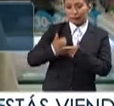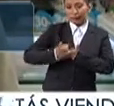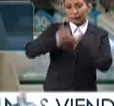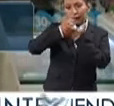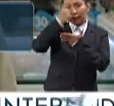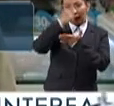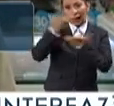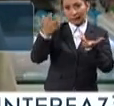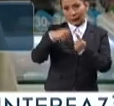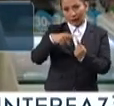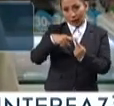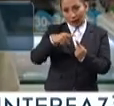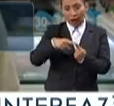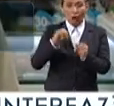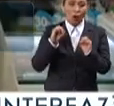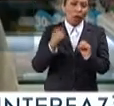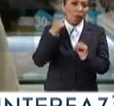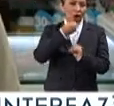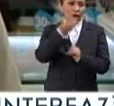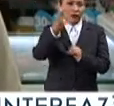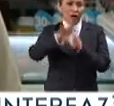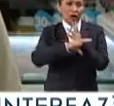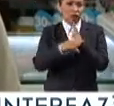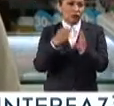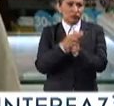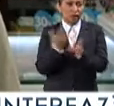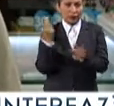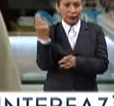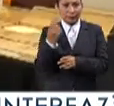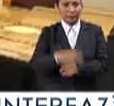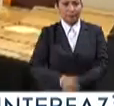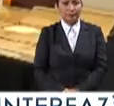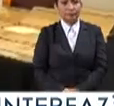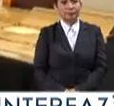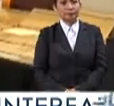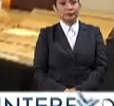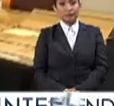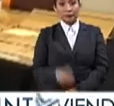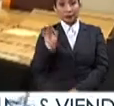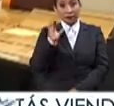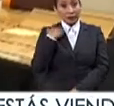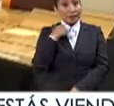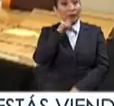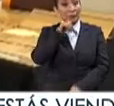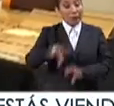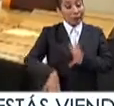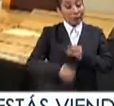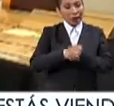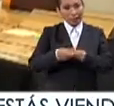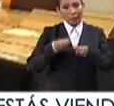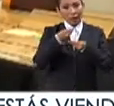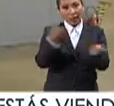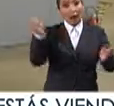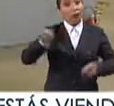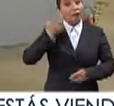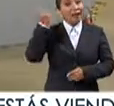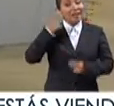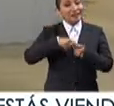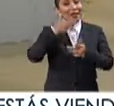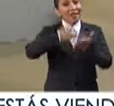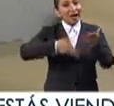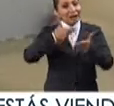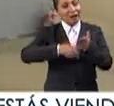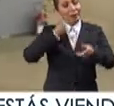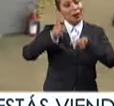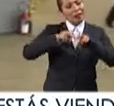para realizar mis tareas o para cualquier otra cosa que necesite por si esto fuera poco se ofrecerán conferencias talleres